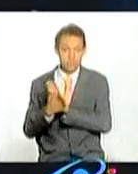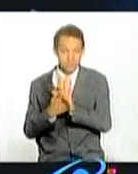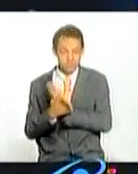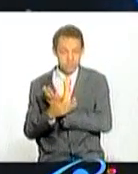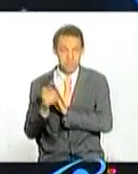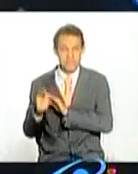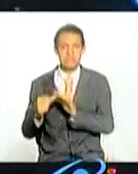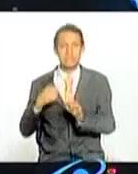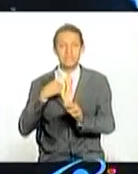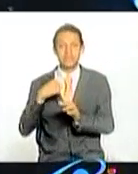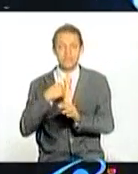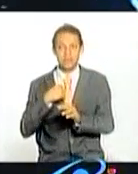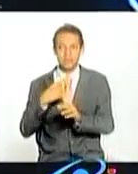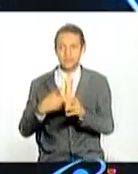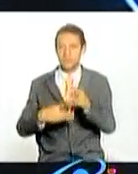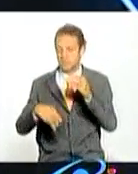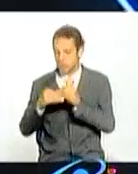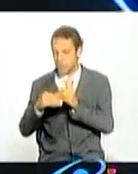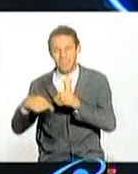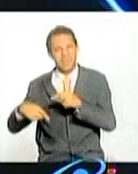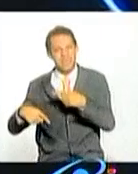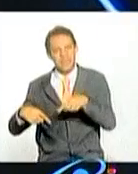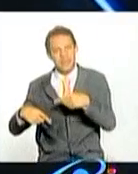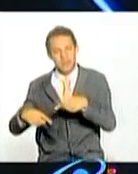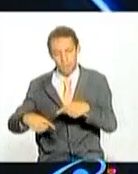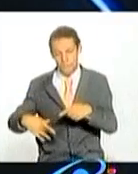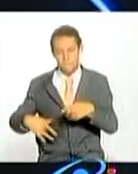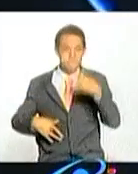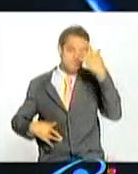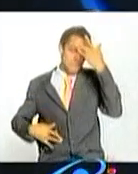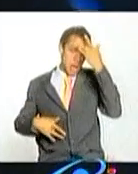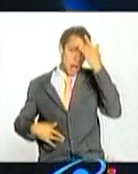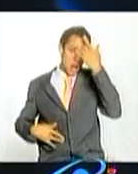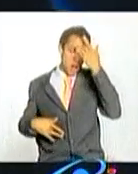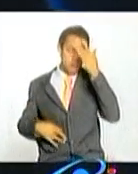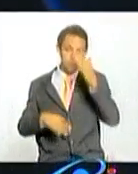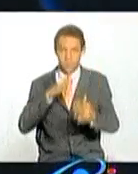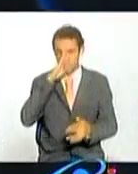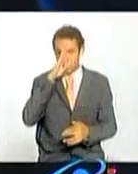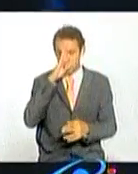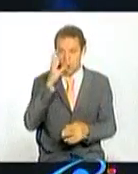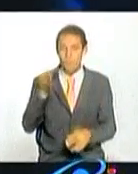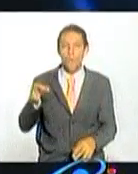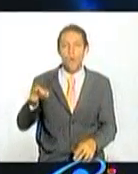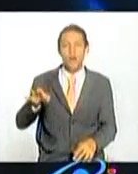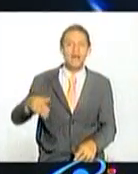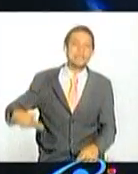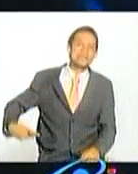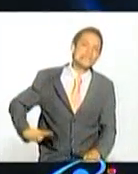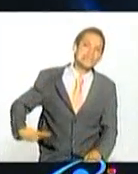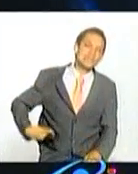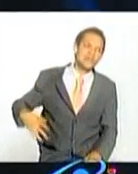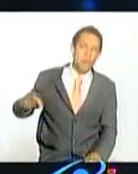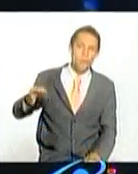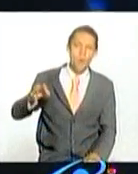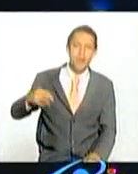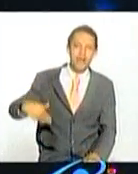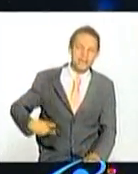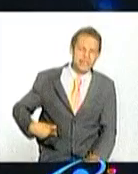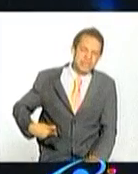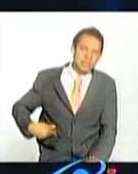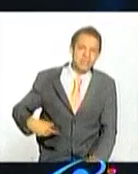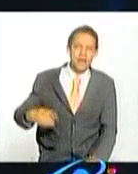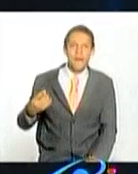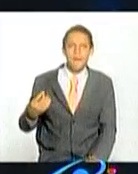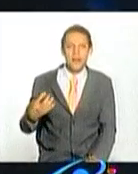unas patologías que son muy frecuentes, que son los cálculos biliares. Los cálculos